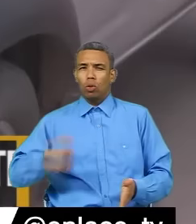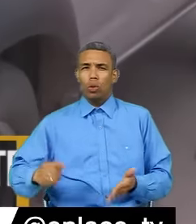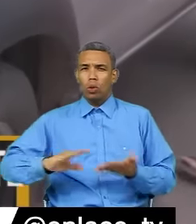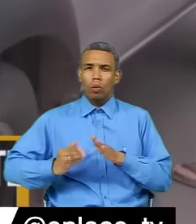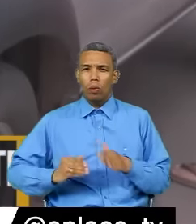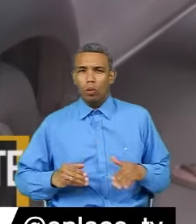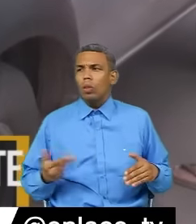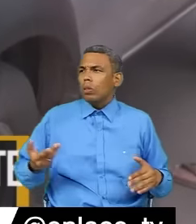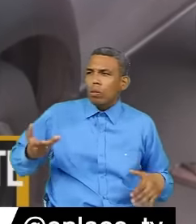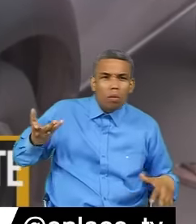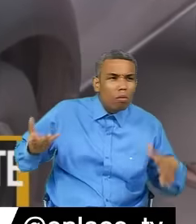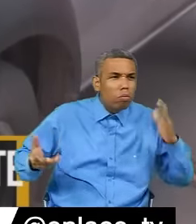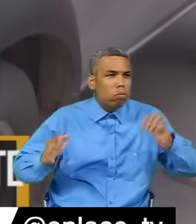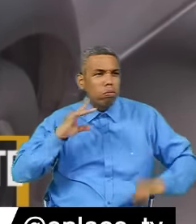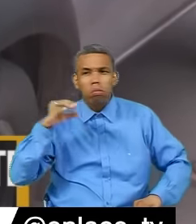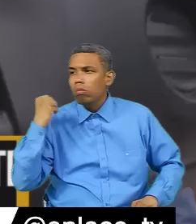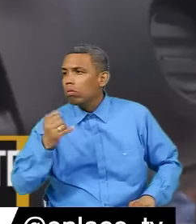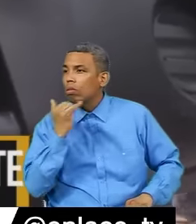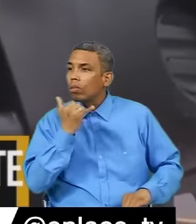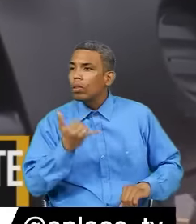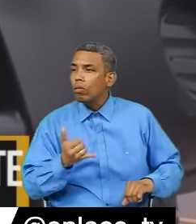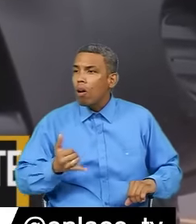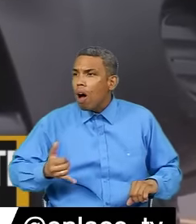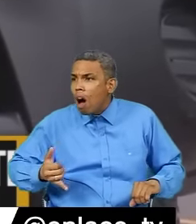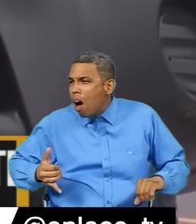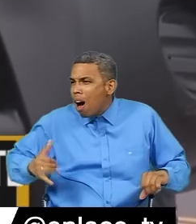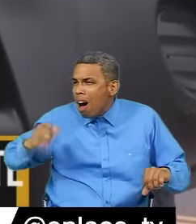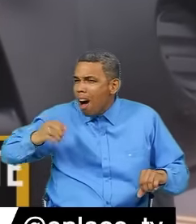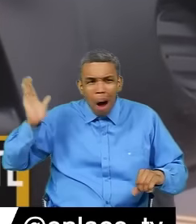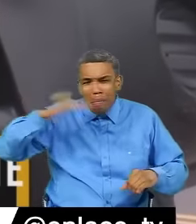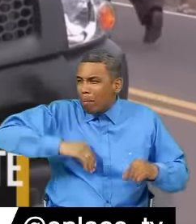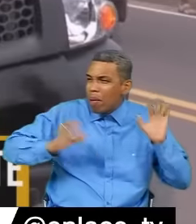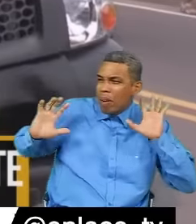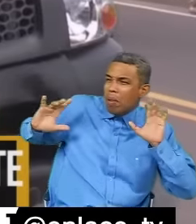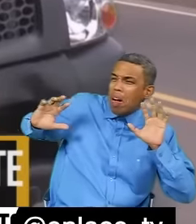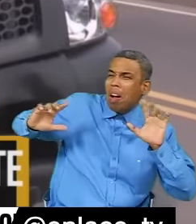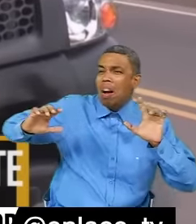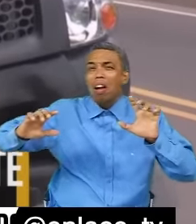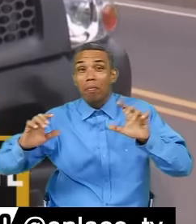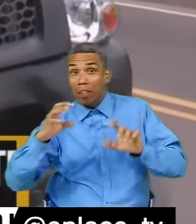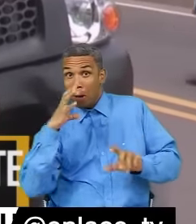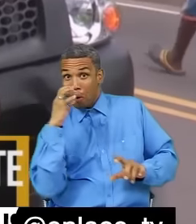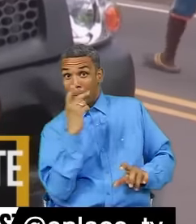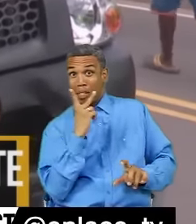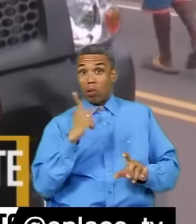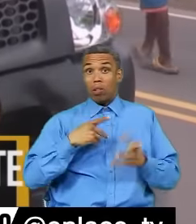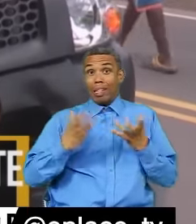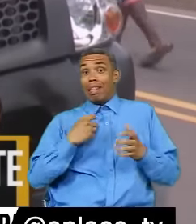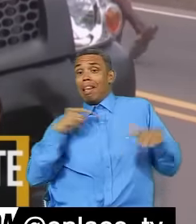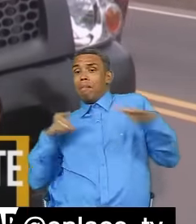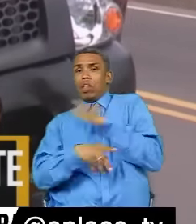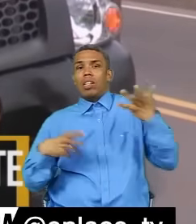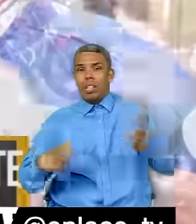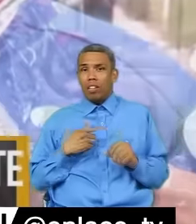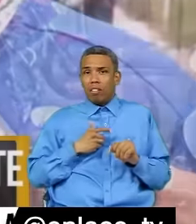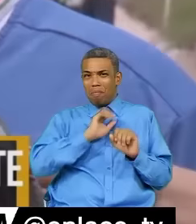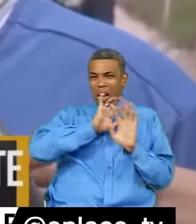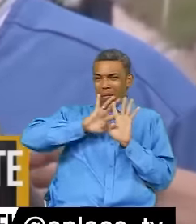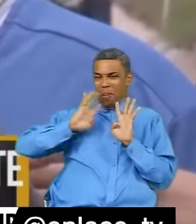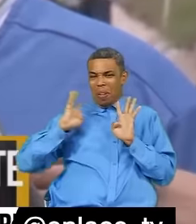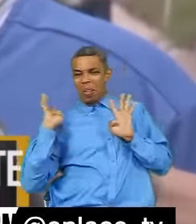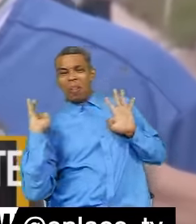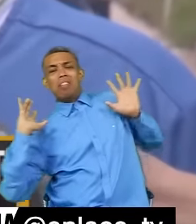los dos hombres que se desplazaban en esta camioneta al servicio del Departamento de Policía del Magdalena Medio, específicamente del área de inteligencia. Para